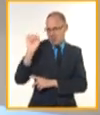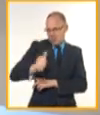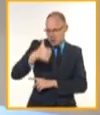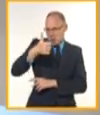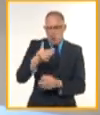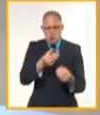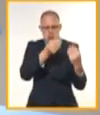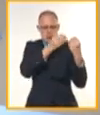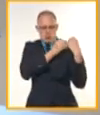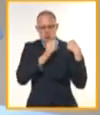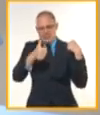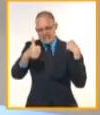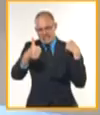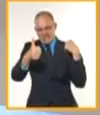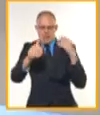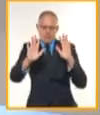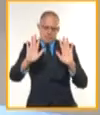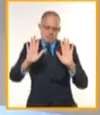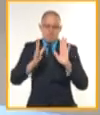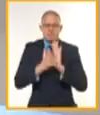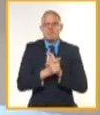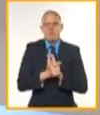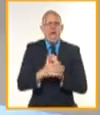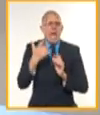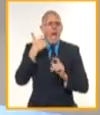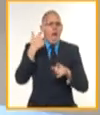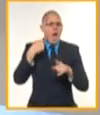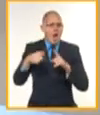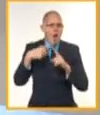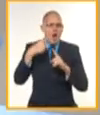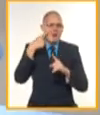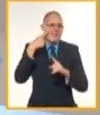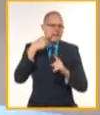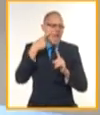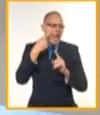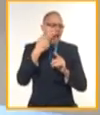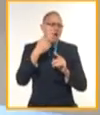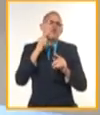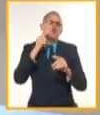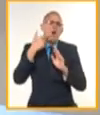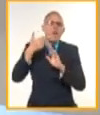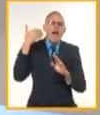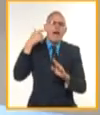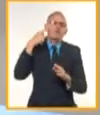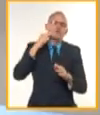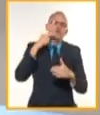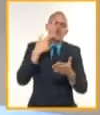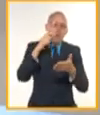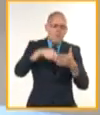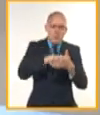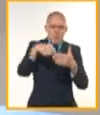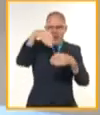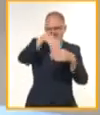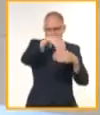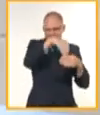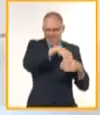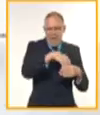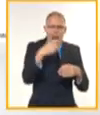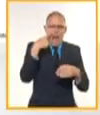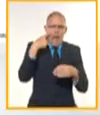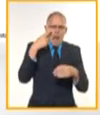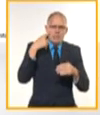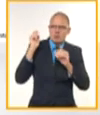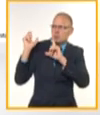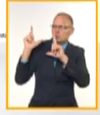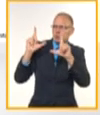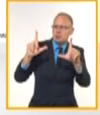el último dato del oficial de las elecciones en Estados Unidos en votación popular, no la del colegio electoral. Vamos un momentico al gráfico en pantalla